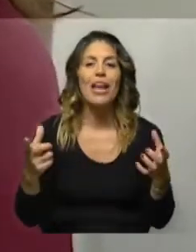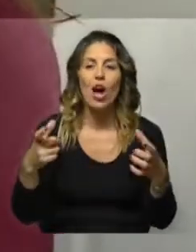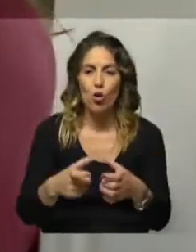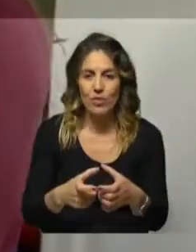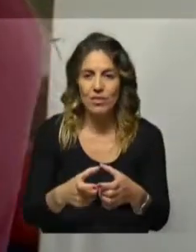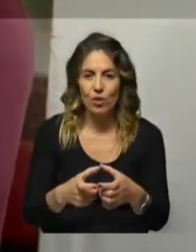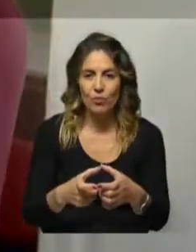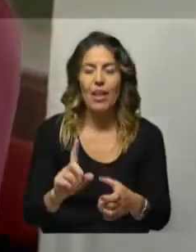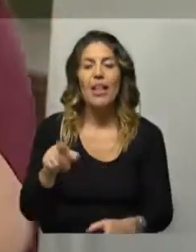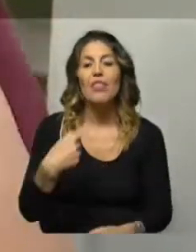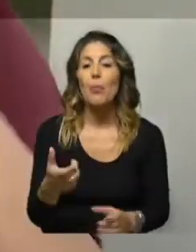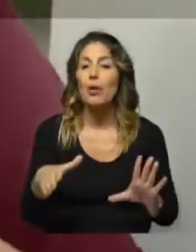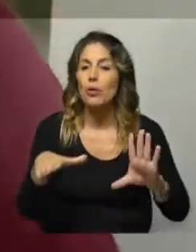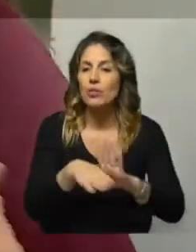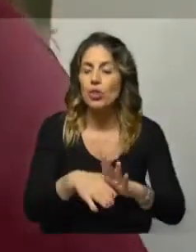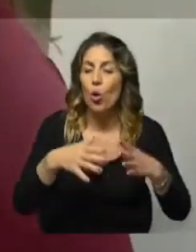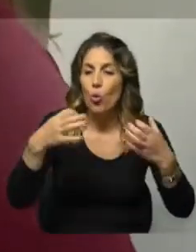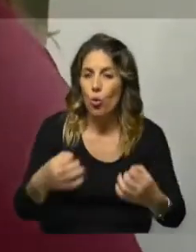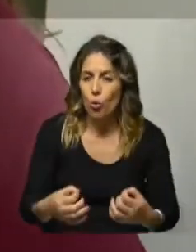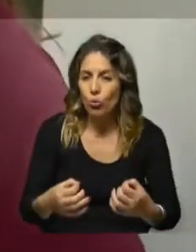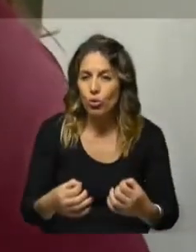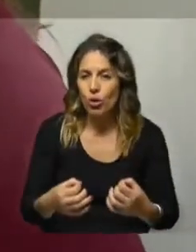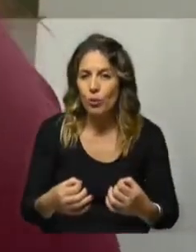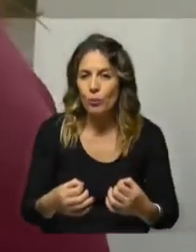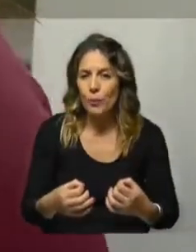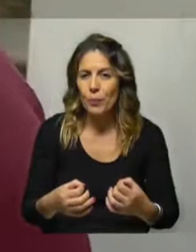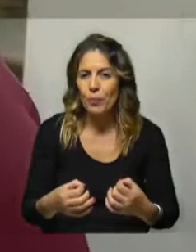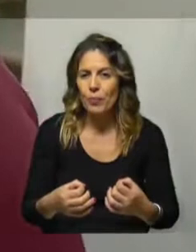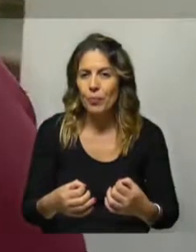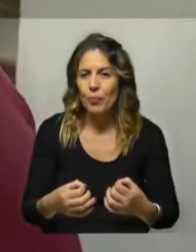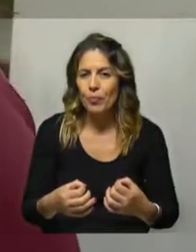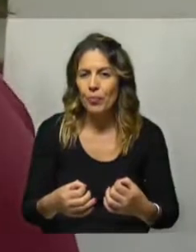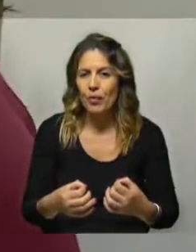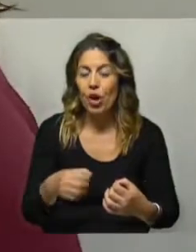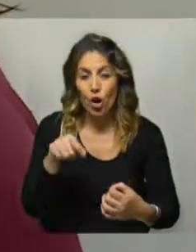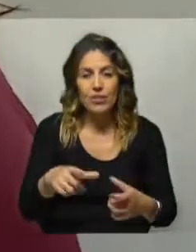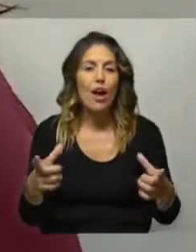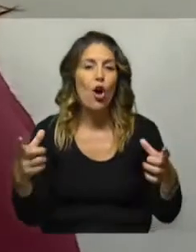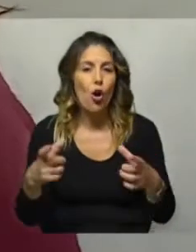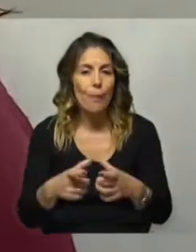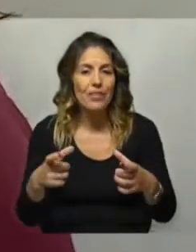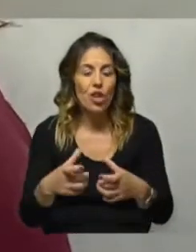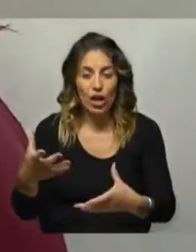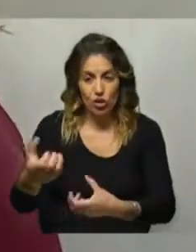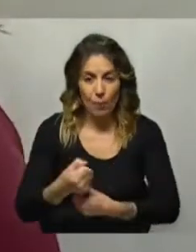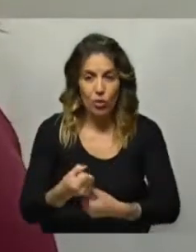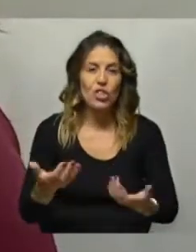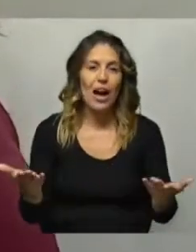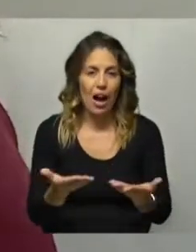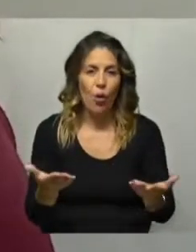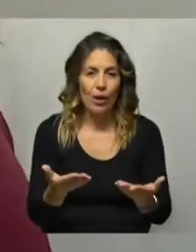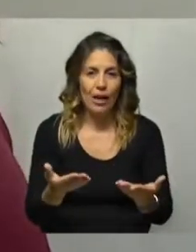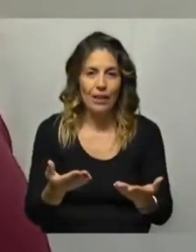y después coincidió justamente con el enganche de esa comisión que nos está apoyando desde